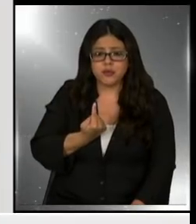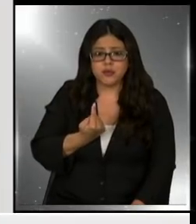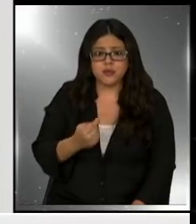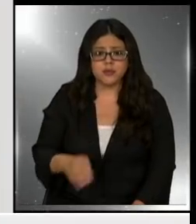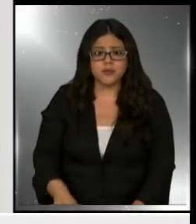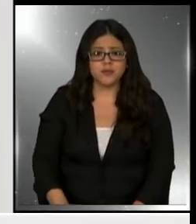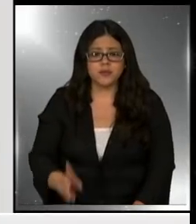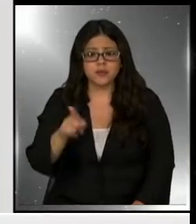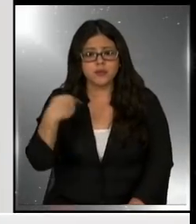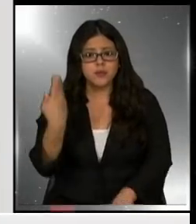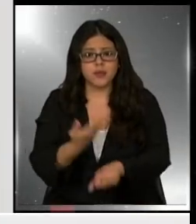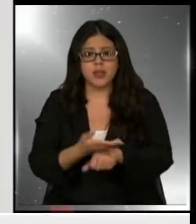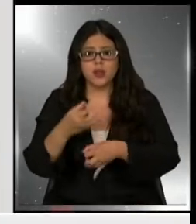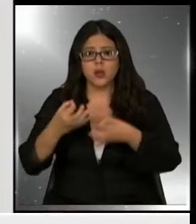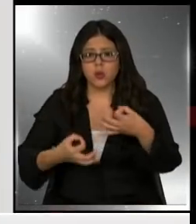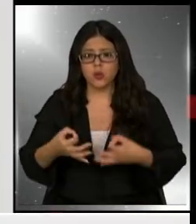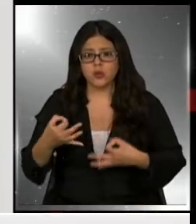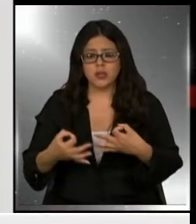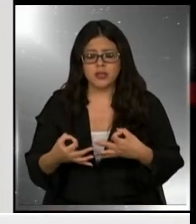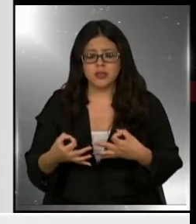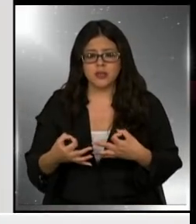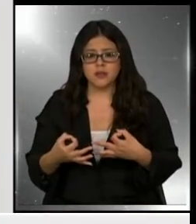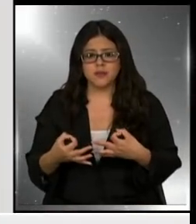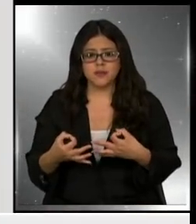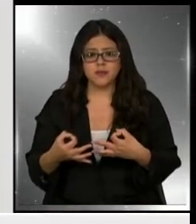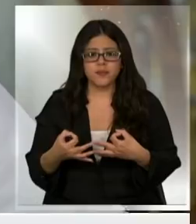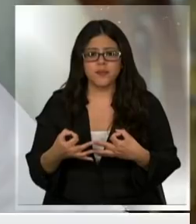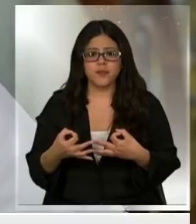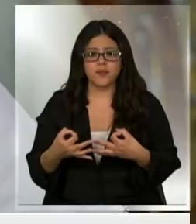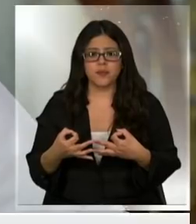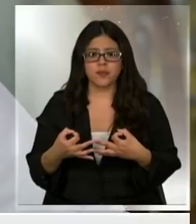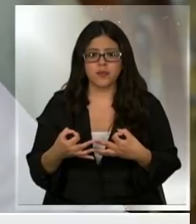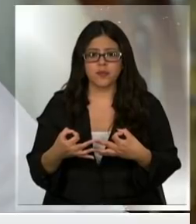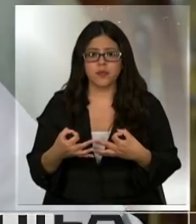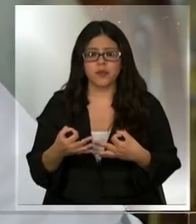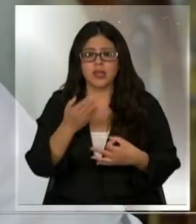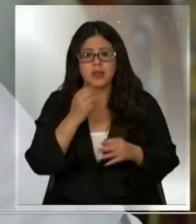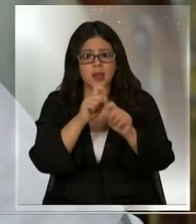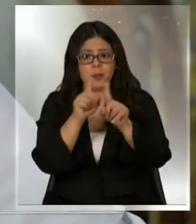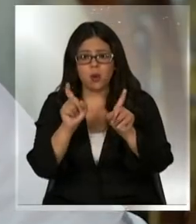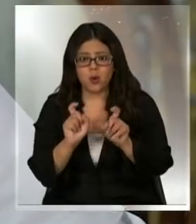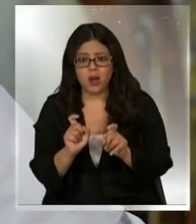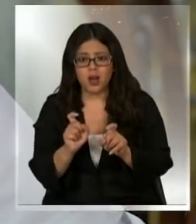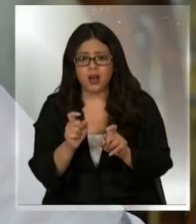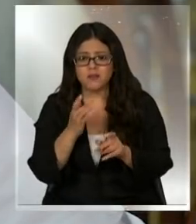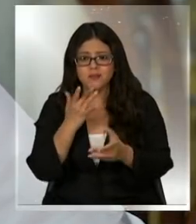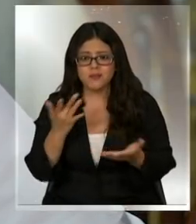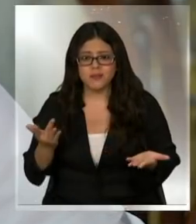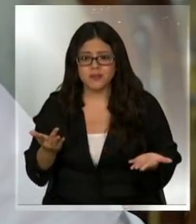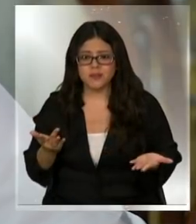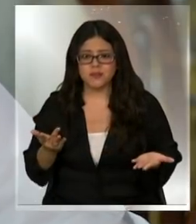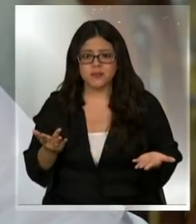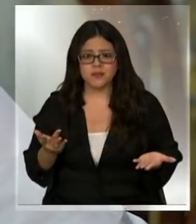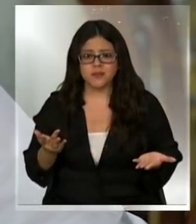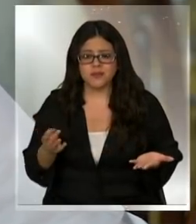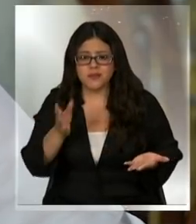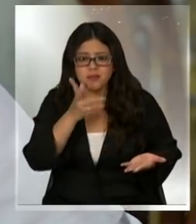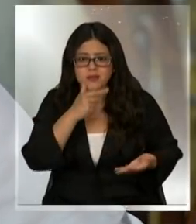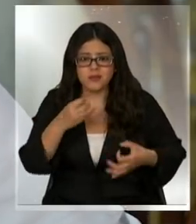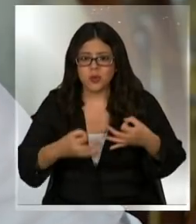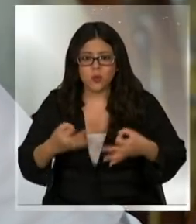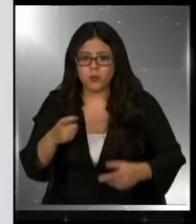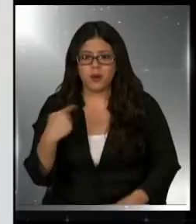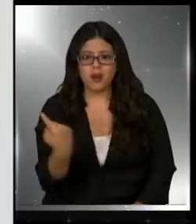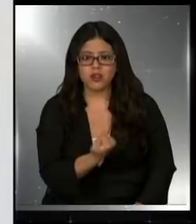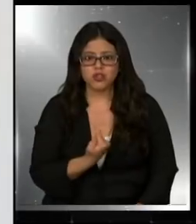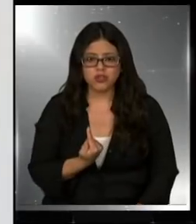Seguimos pidiendo justicia. Seguimos preguntándonos por qué no hay justicia para